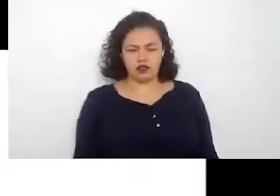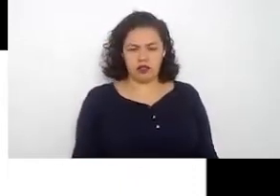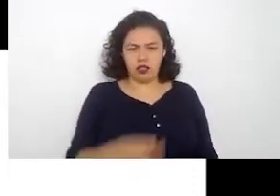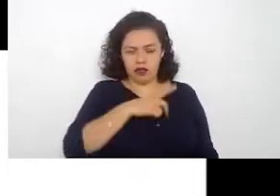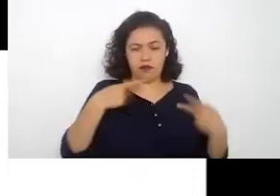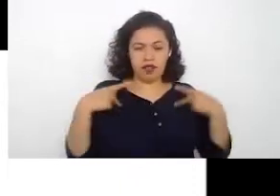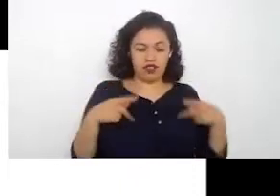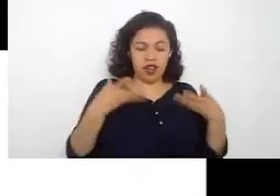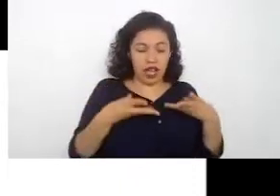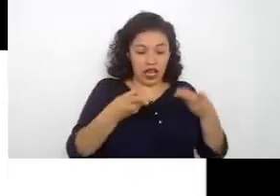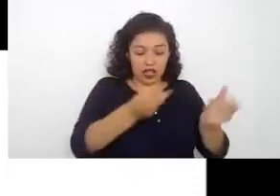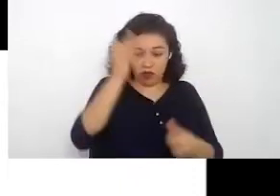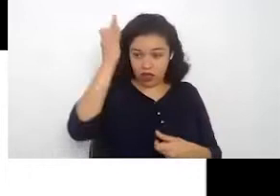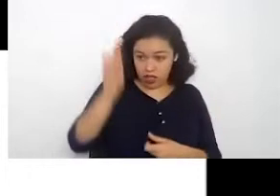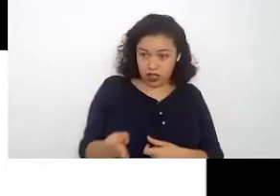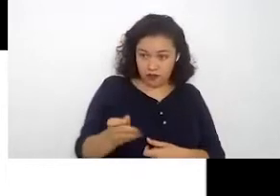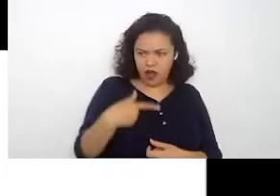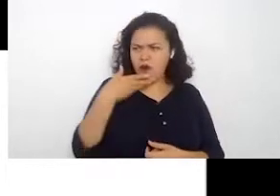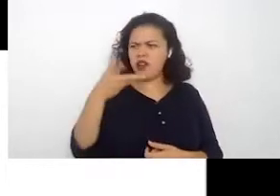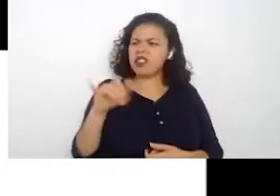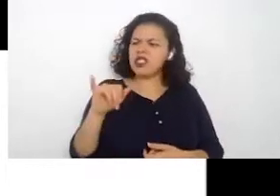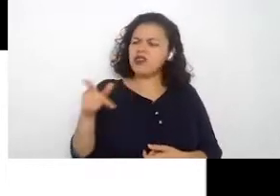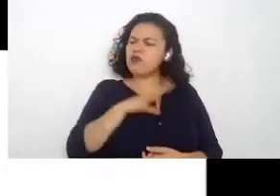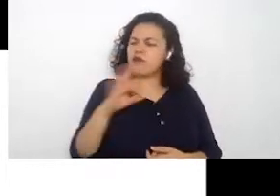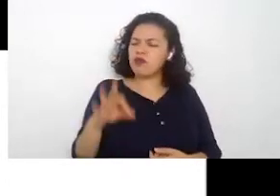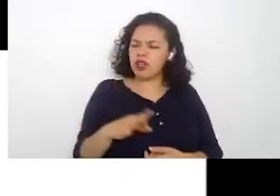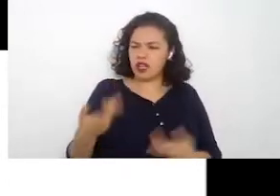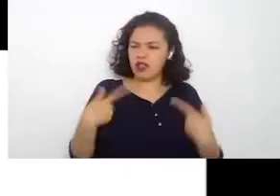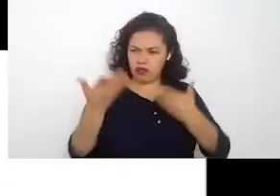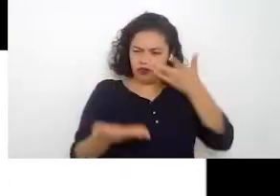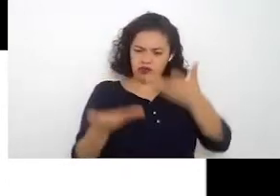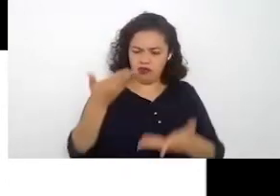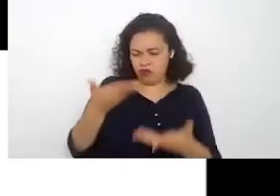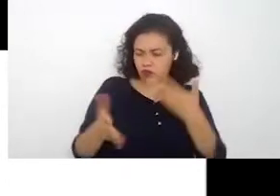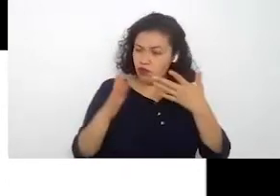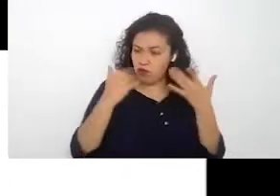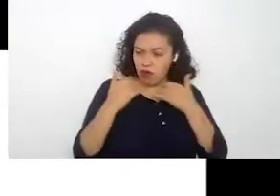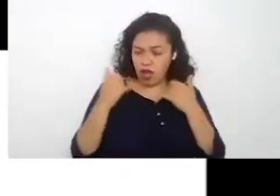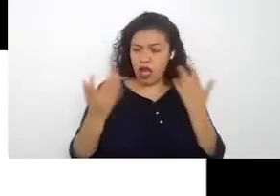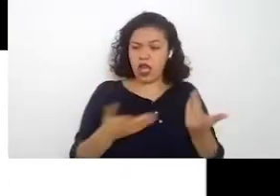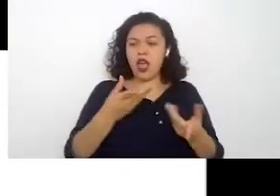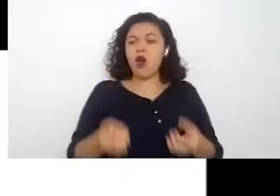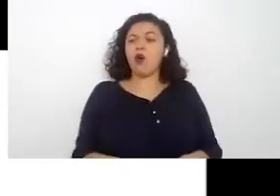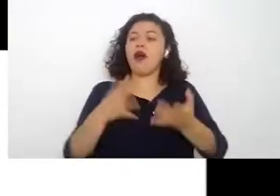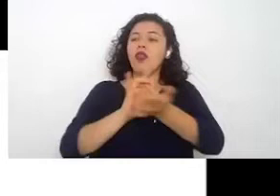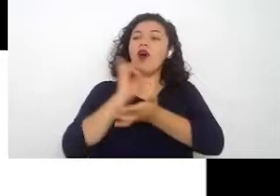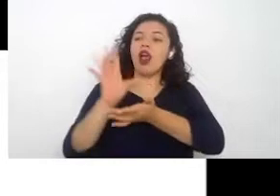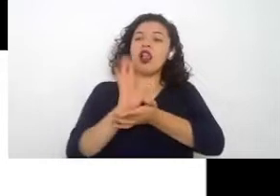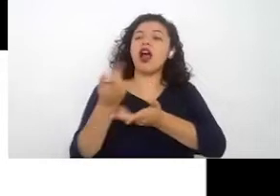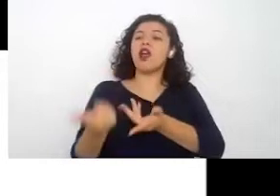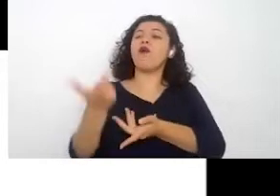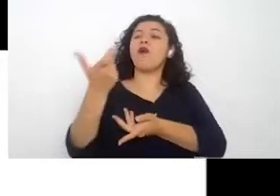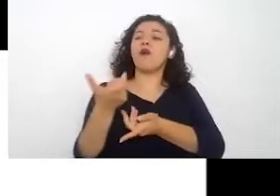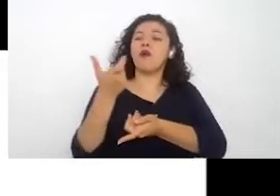cuántos donativos se han emitido y qué cantidad representan esos donativos que se han